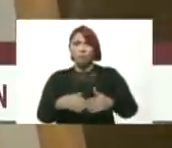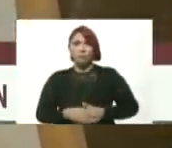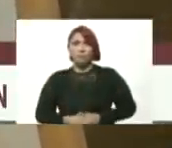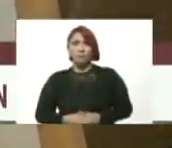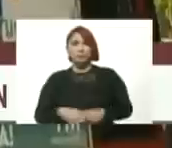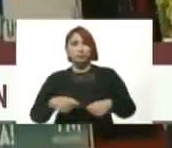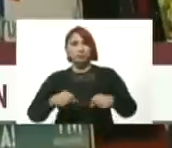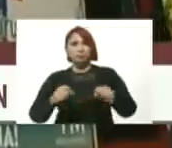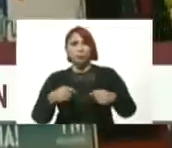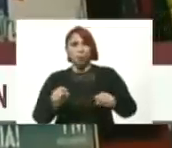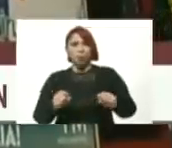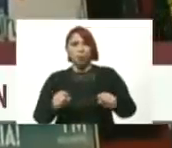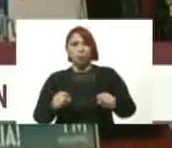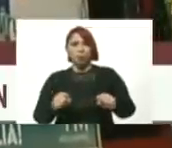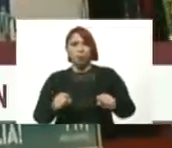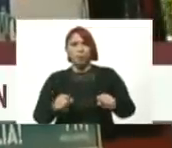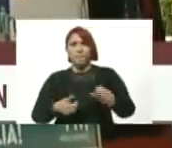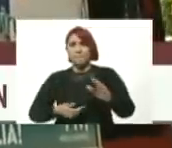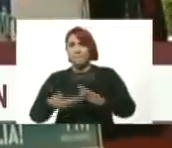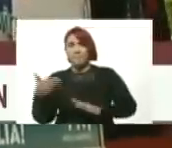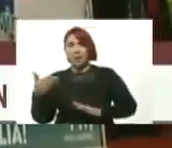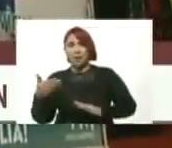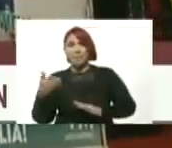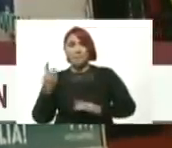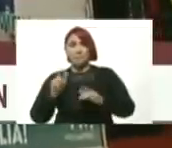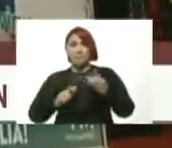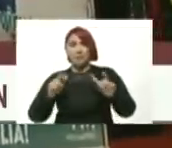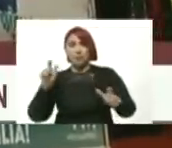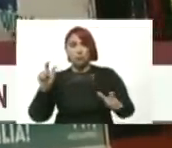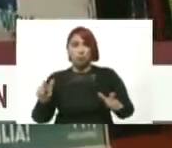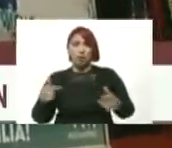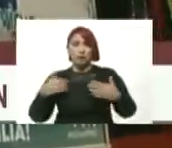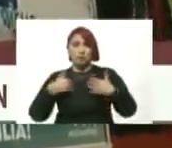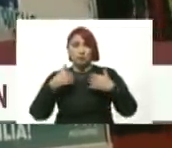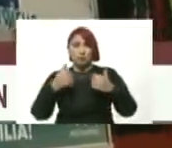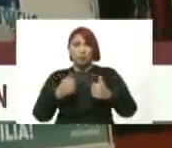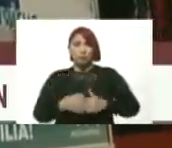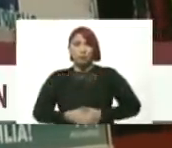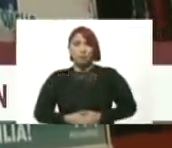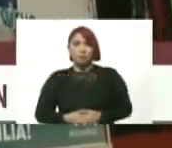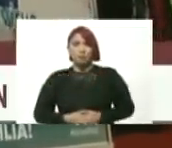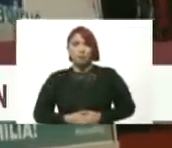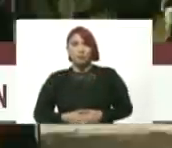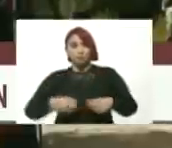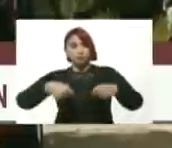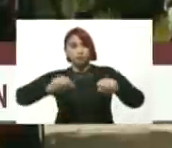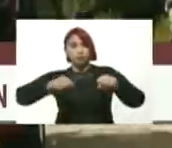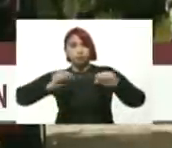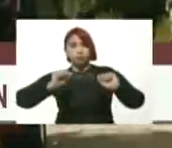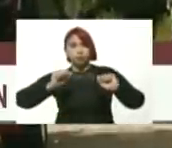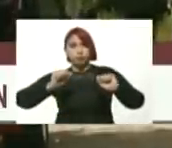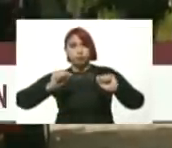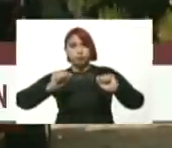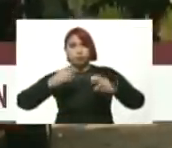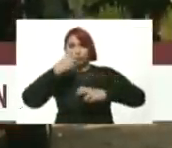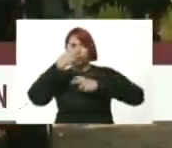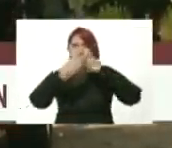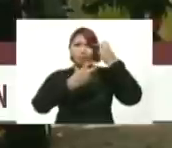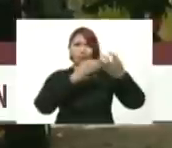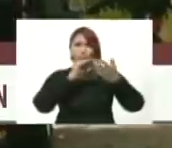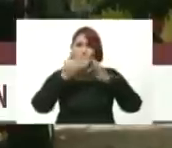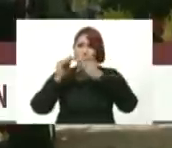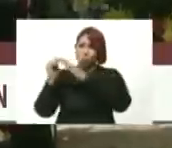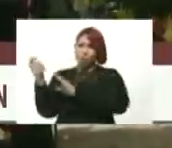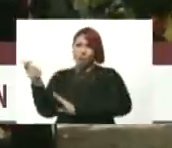donde las motos van con persona personal de salud y se van directamente a las comunidades a buscar